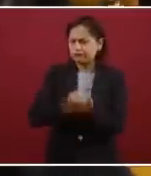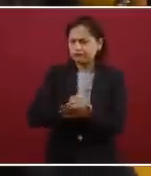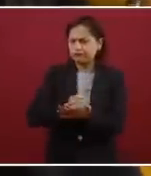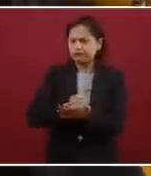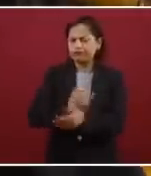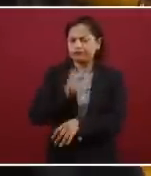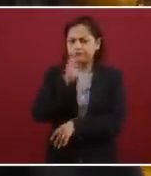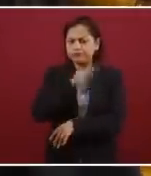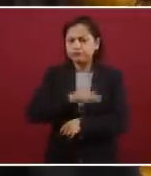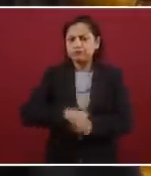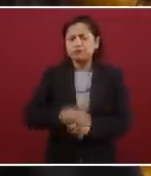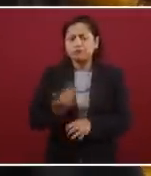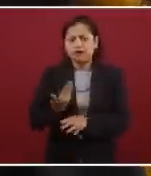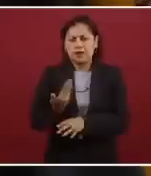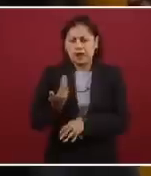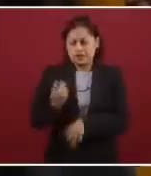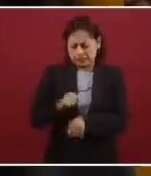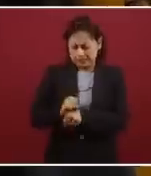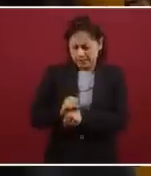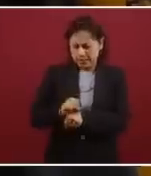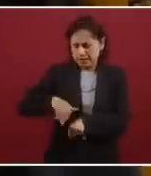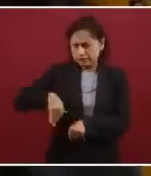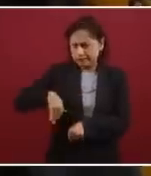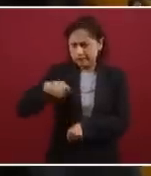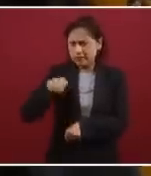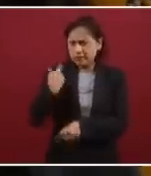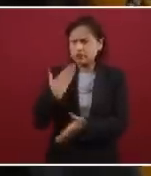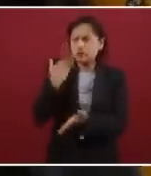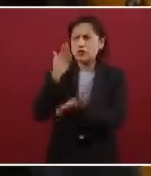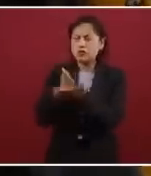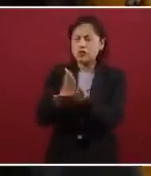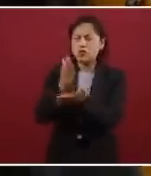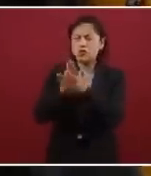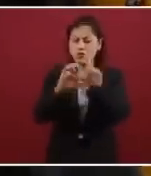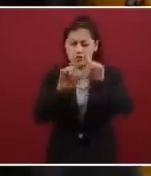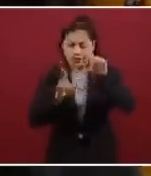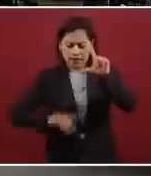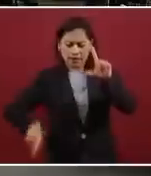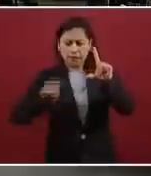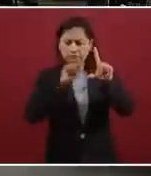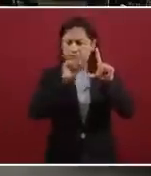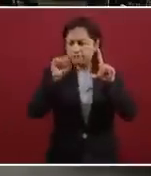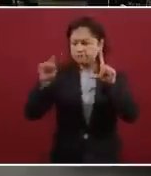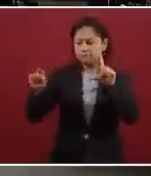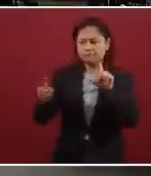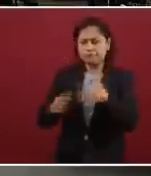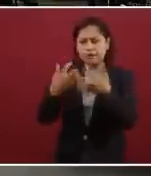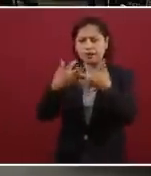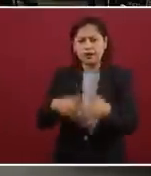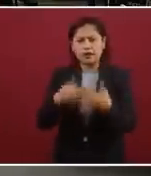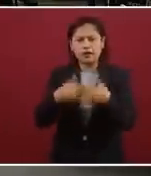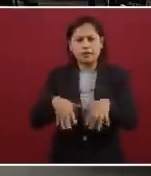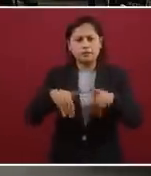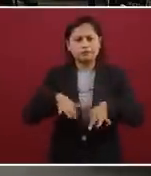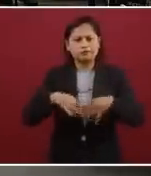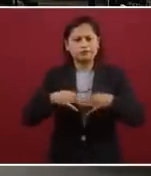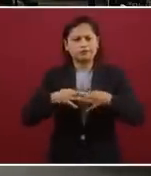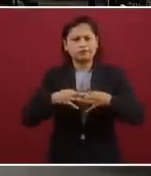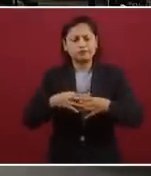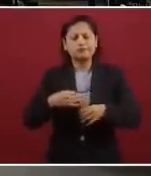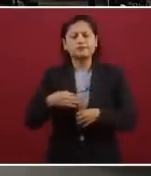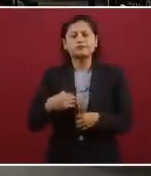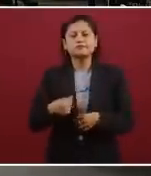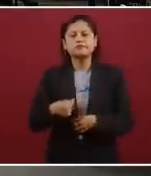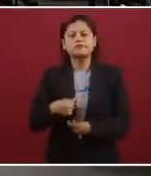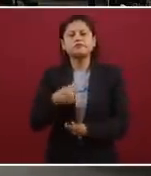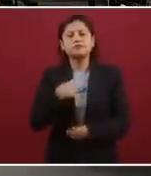en las últimas semanas, tuve oportunidad de recorrer zonas textileras del país y el retrato que traigo es un retrato desolador.